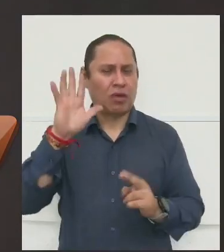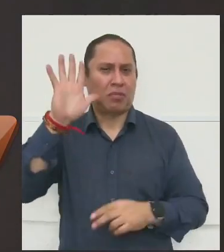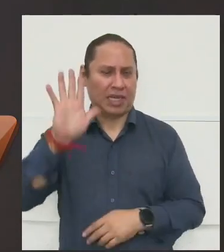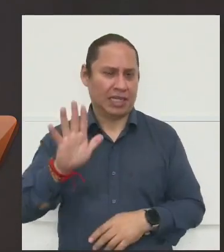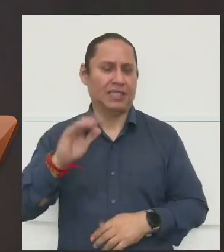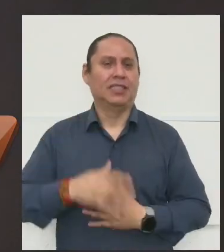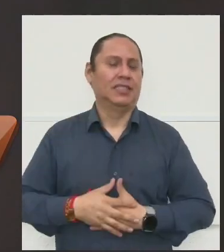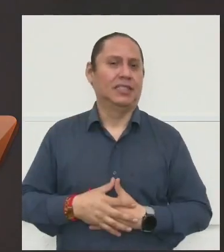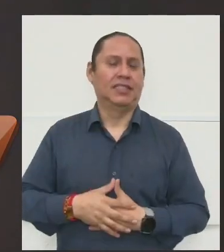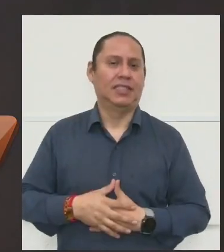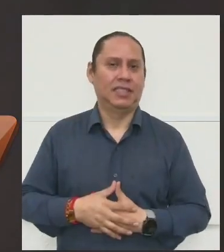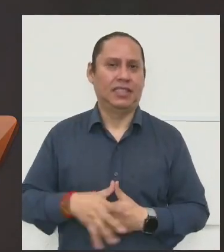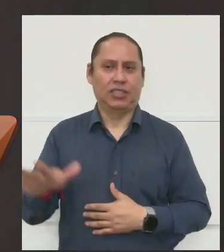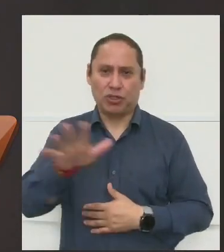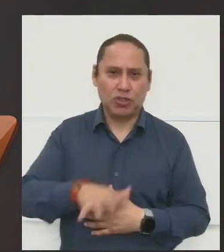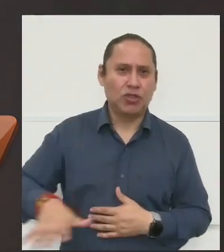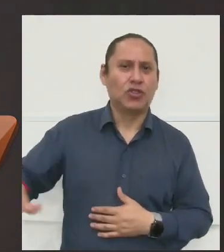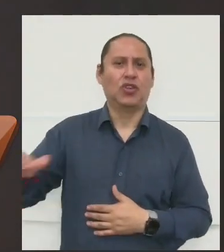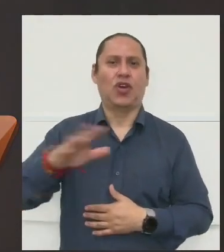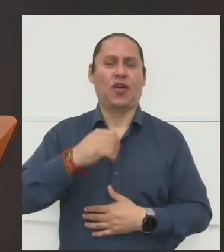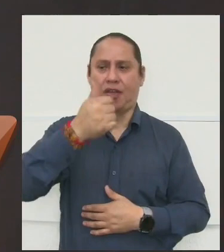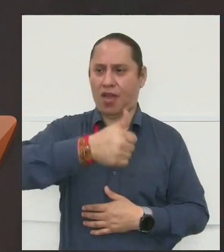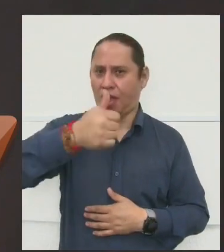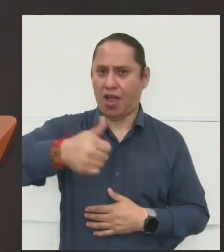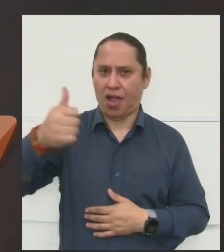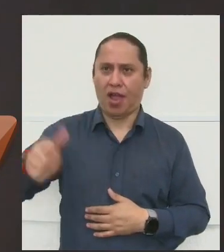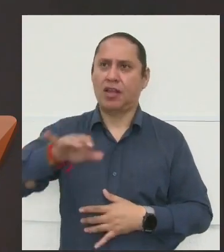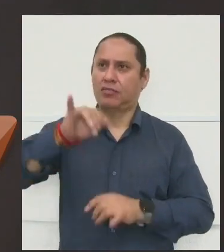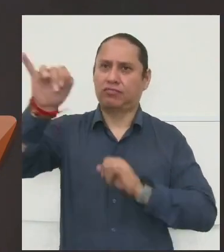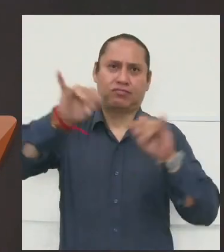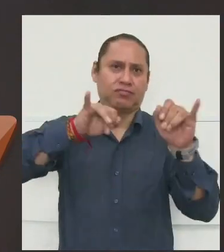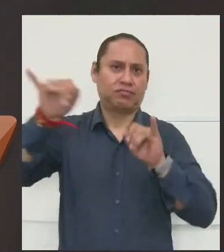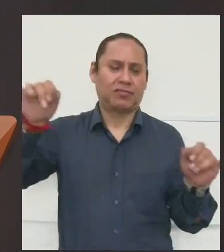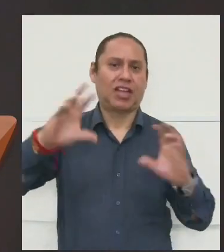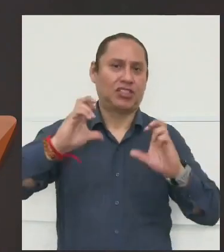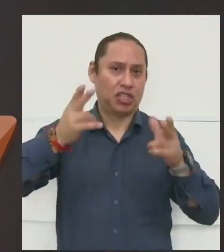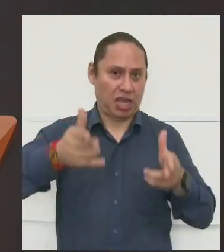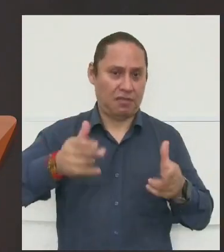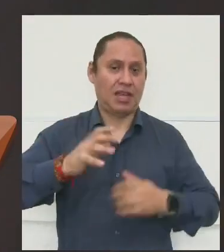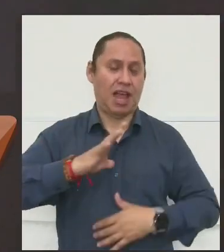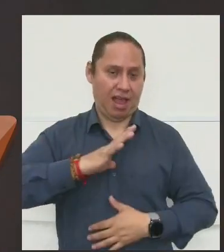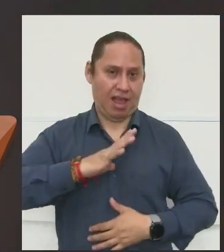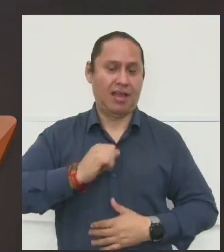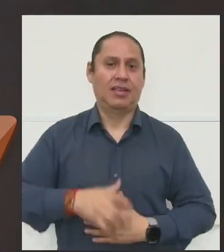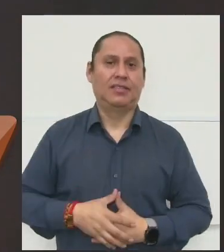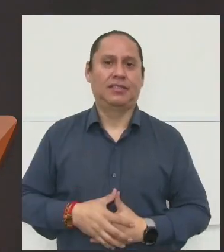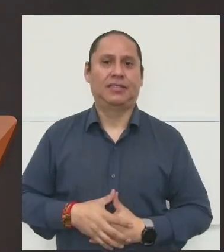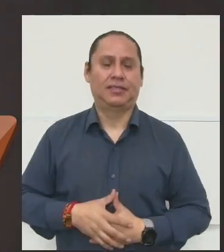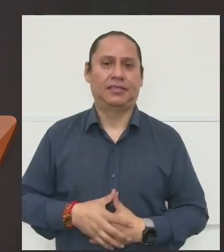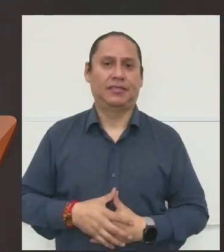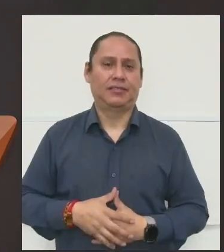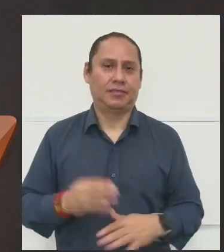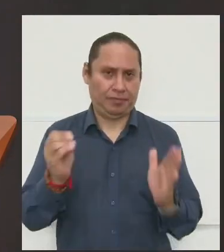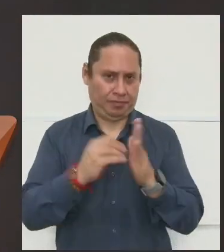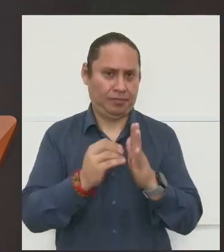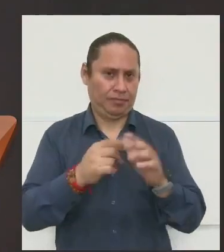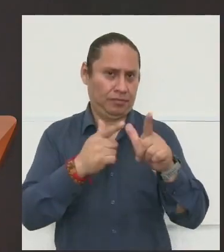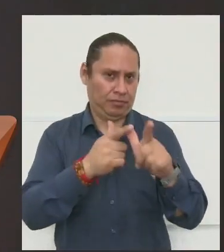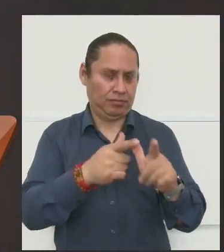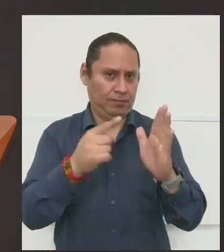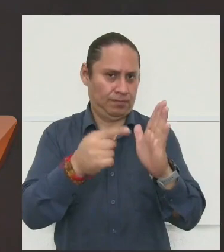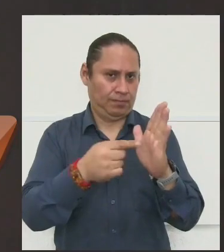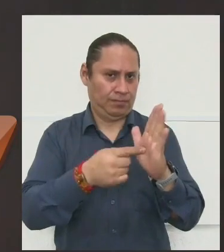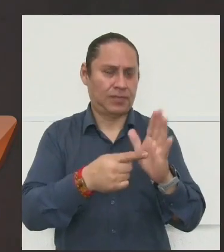solo ellas hay parteras en cada uno de los rincones de nuestro estado de Chiapas también remarcar que tanto las